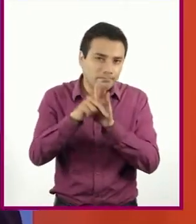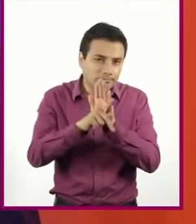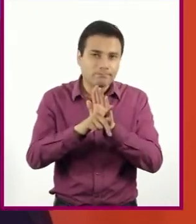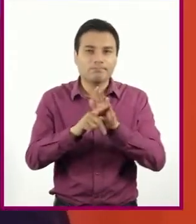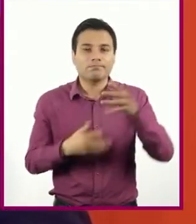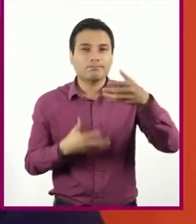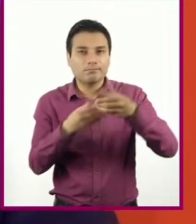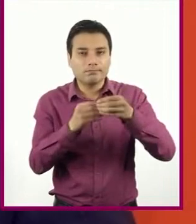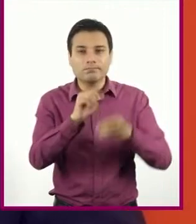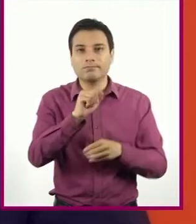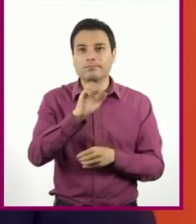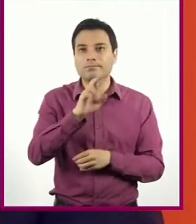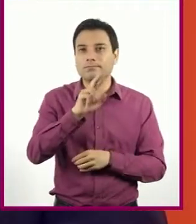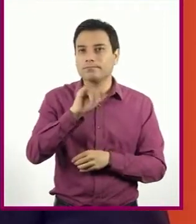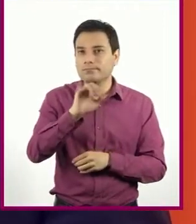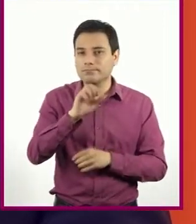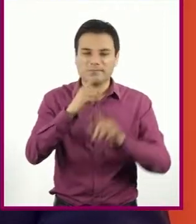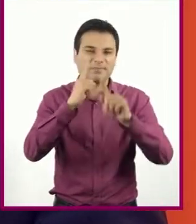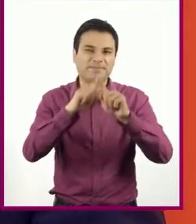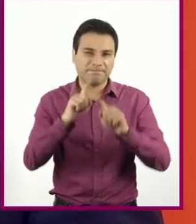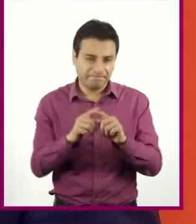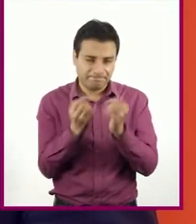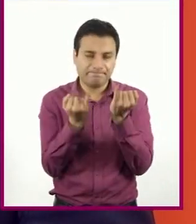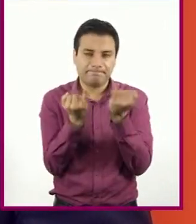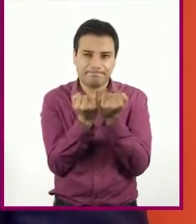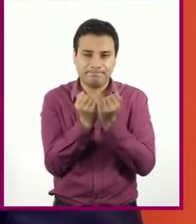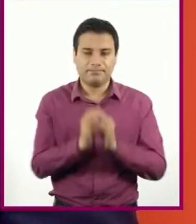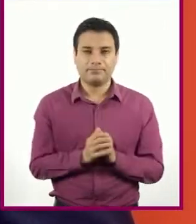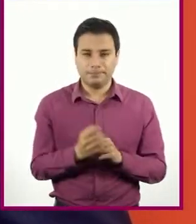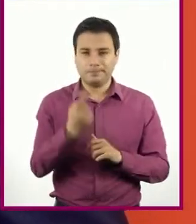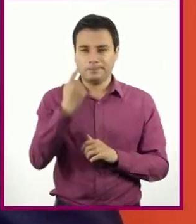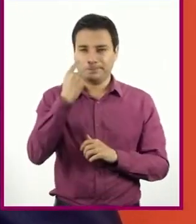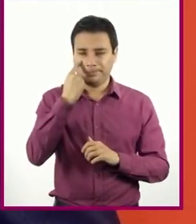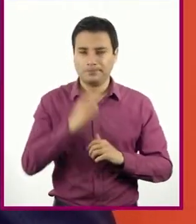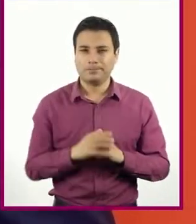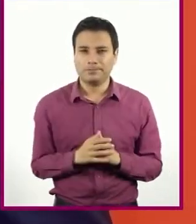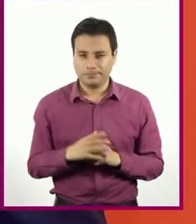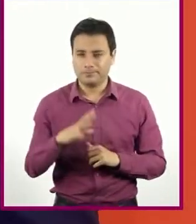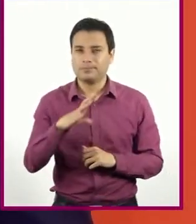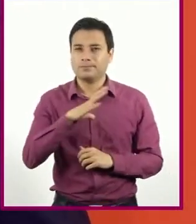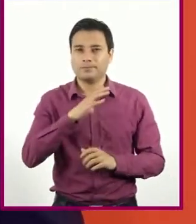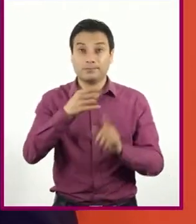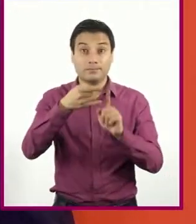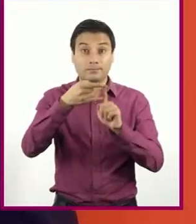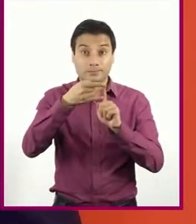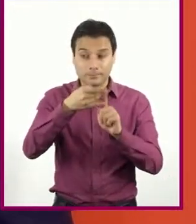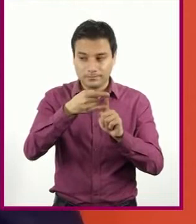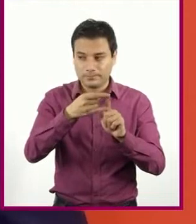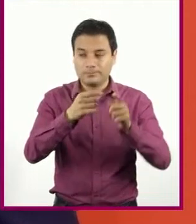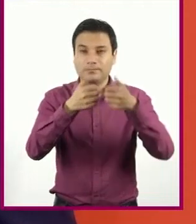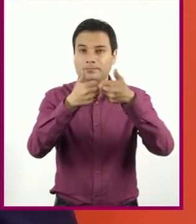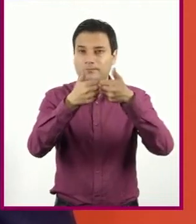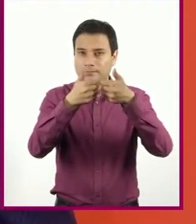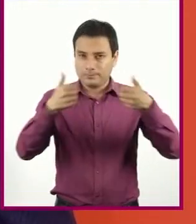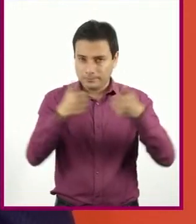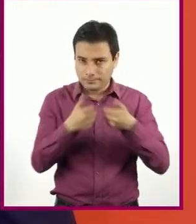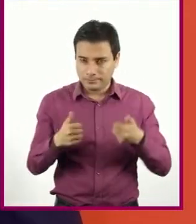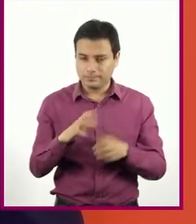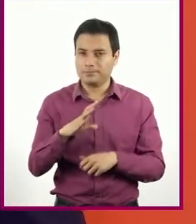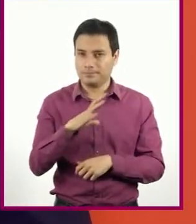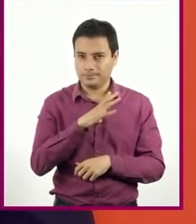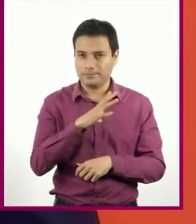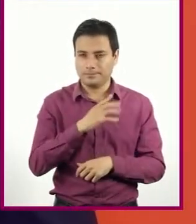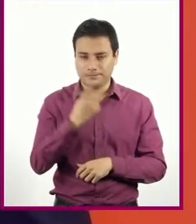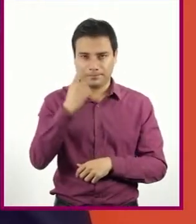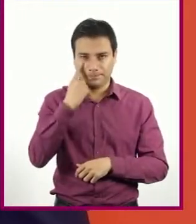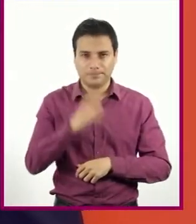Así es. Veamos ahora esas separaciones visibles que llegan a tener las viñetas y que tienen una función específica,